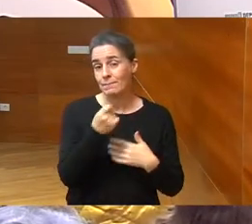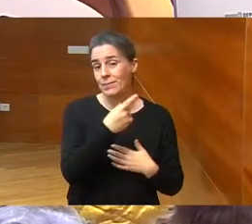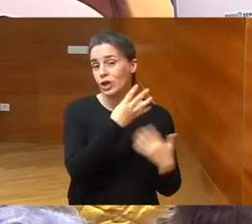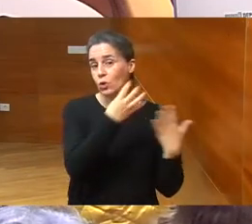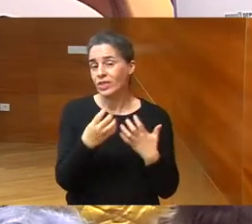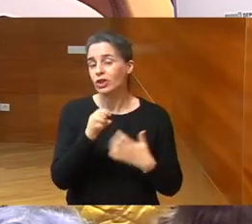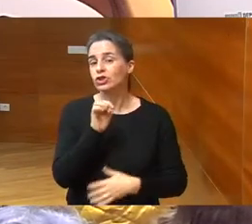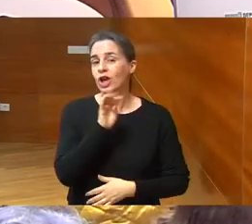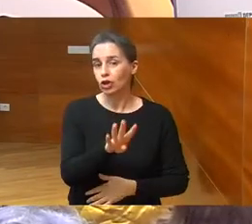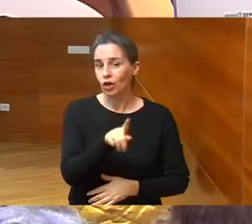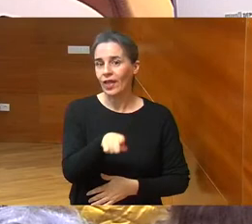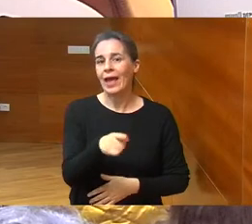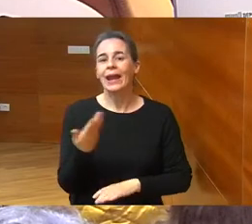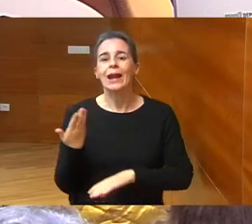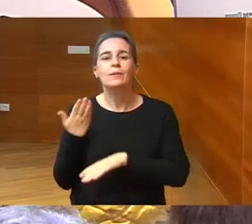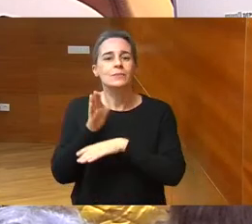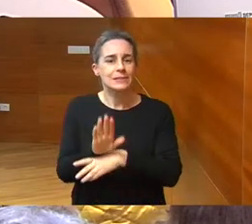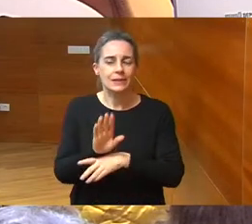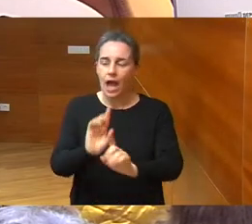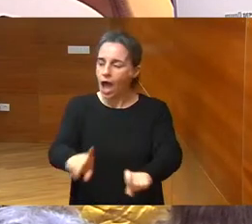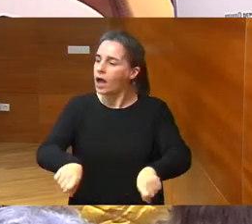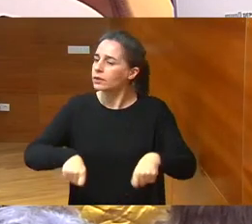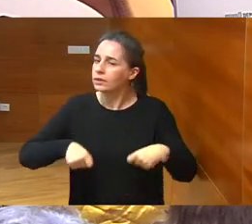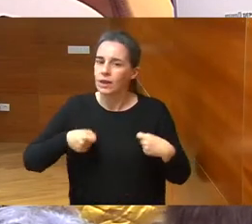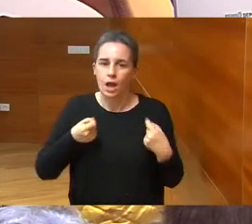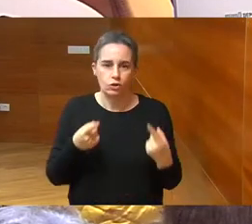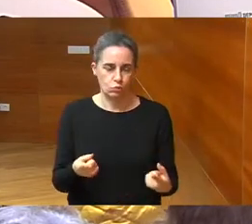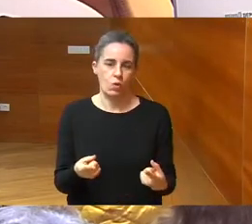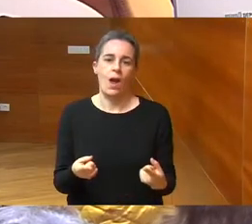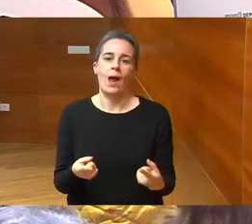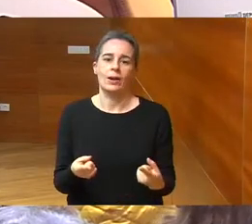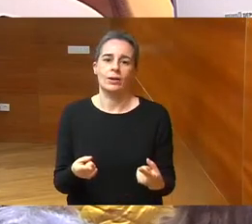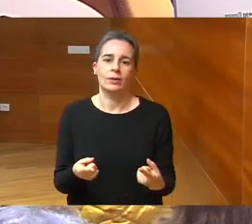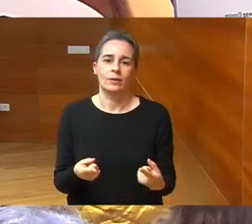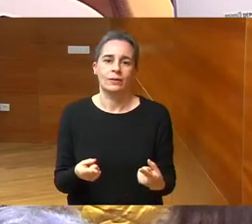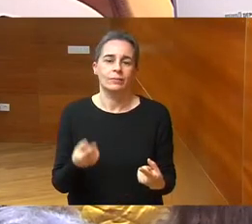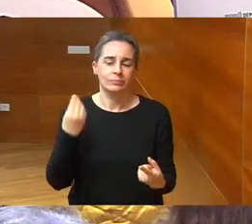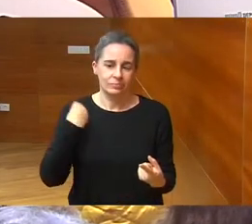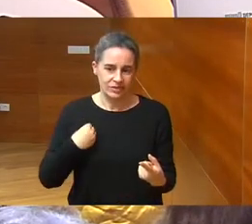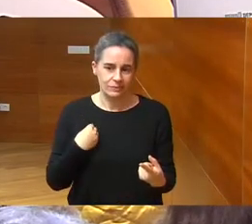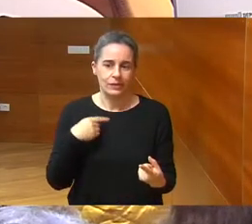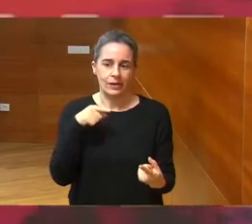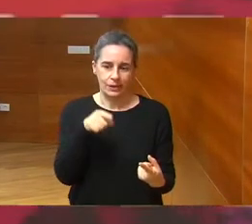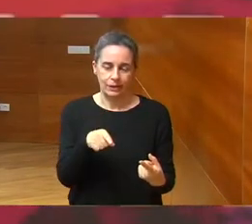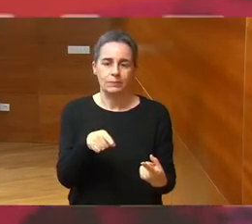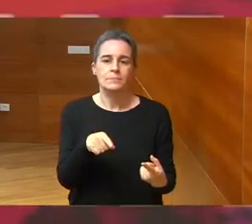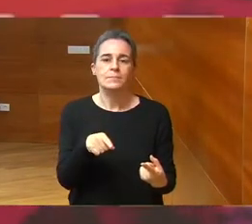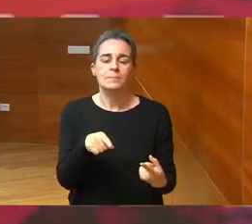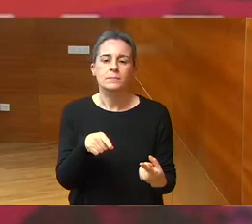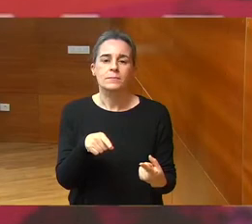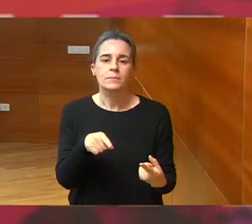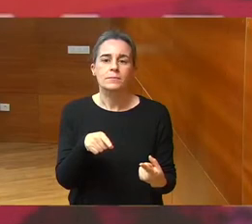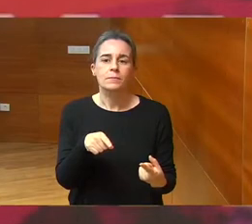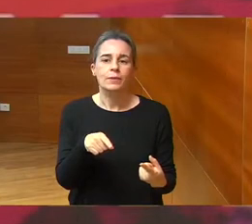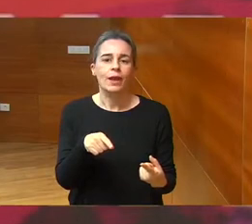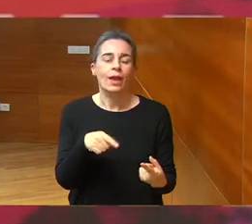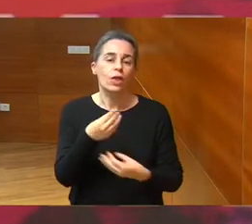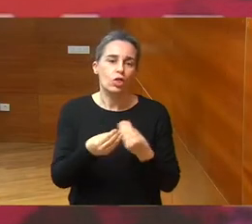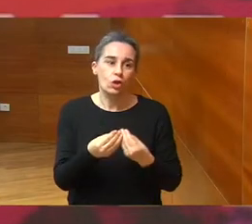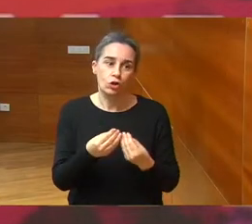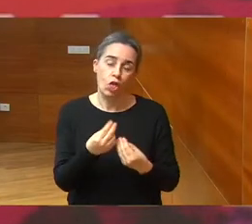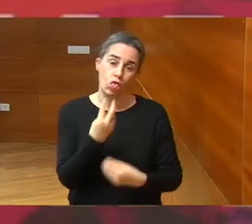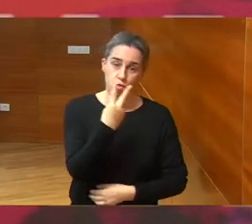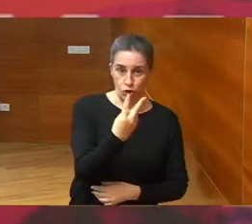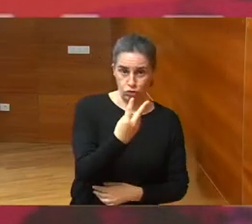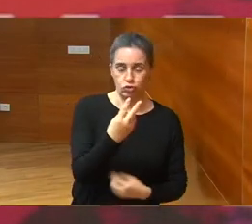natural que era también de obra de Jacinto Benavente o papel de Anita facial Y fisio doblete porque